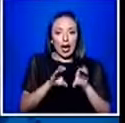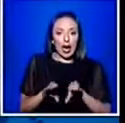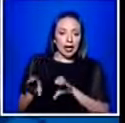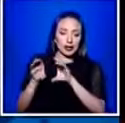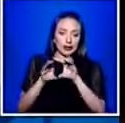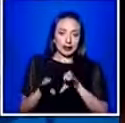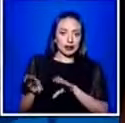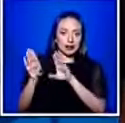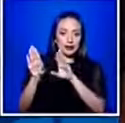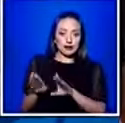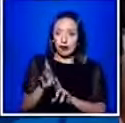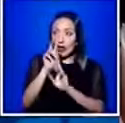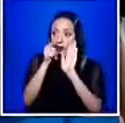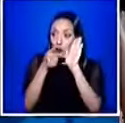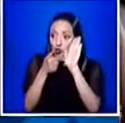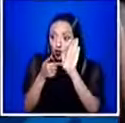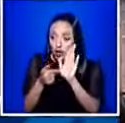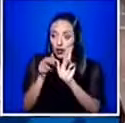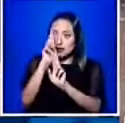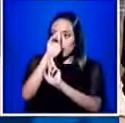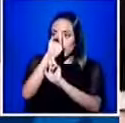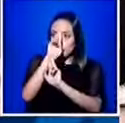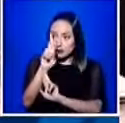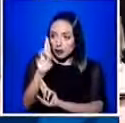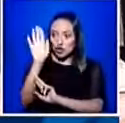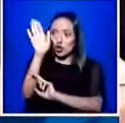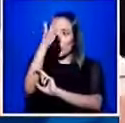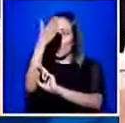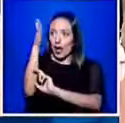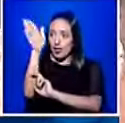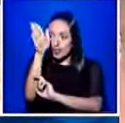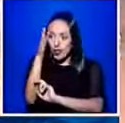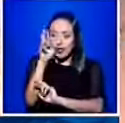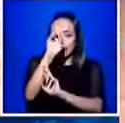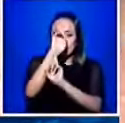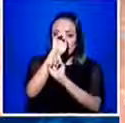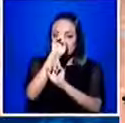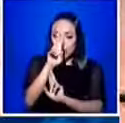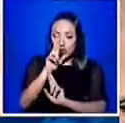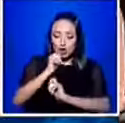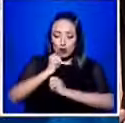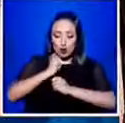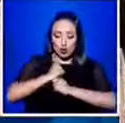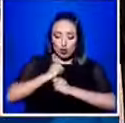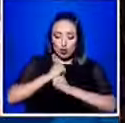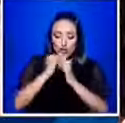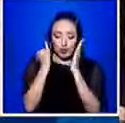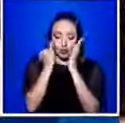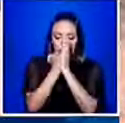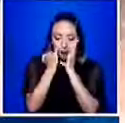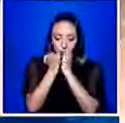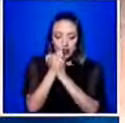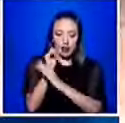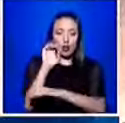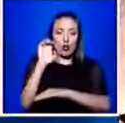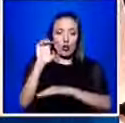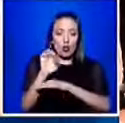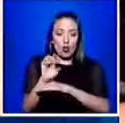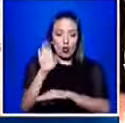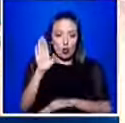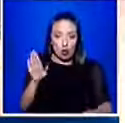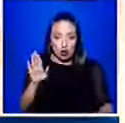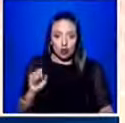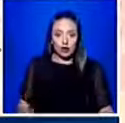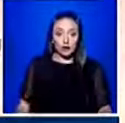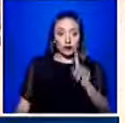no solamente el respeto a nuestros símbolos patrios, sino también el grado de estar cumpliendo con